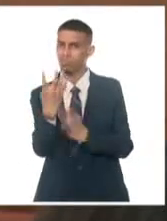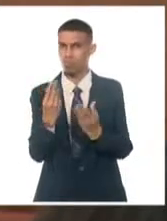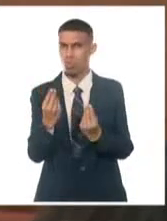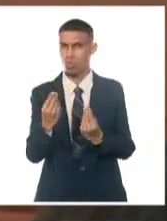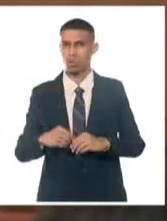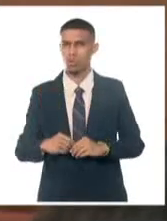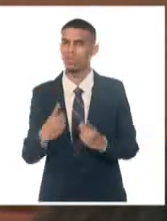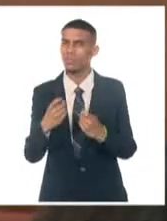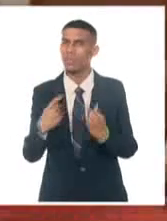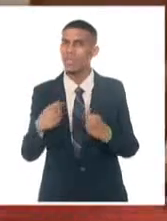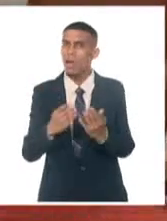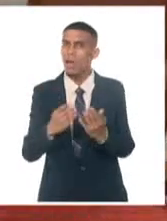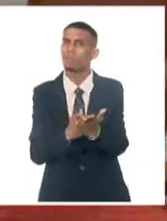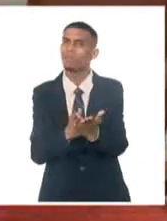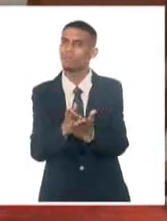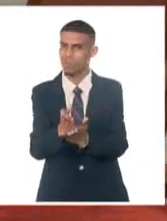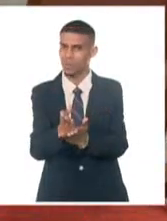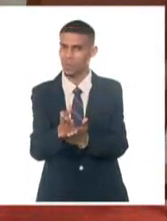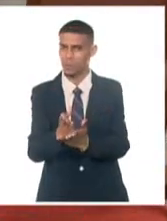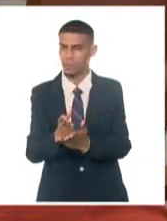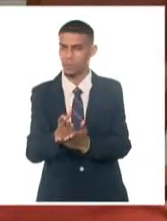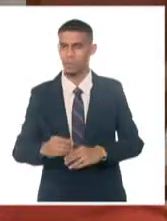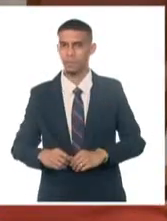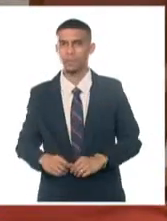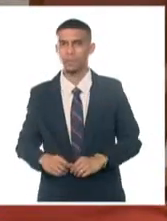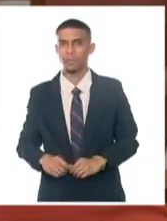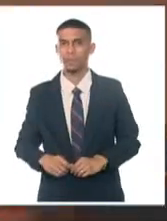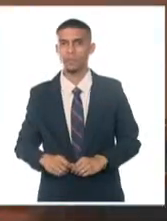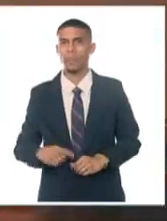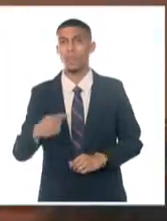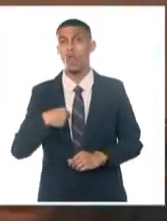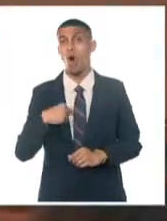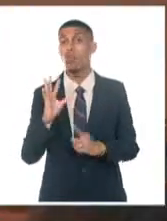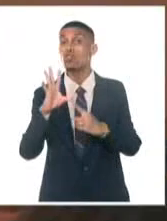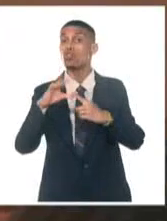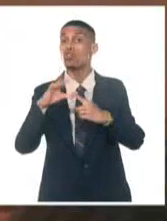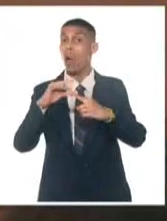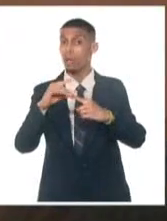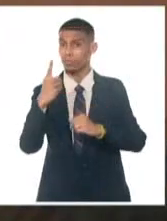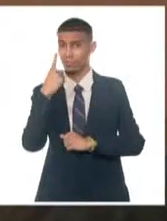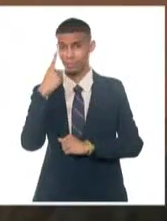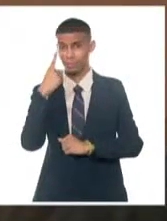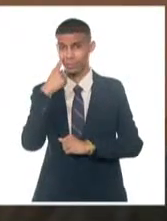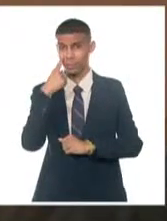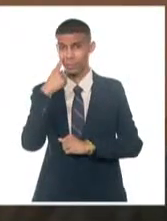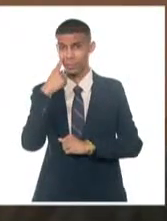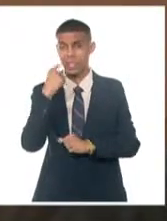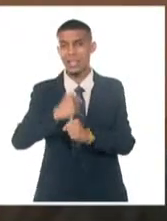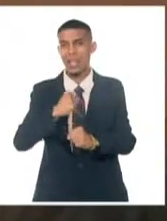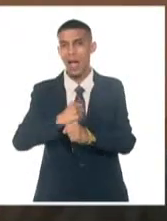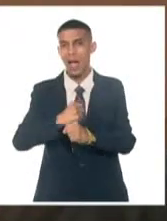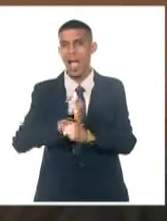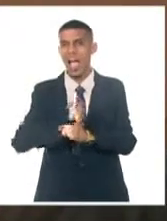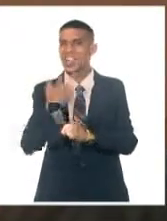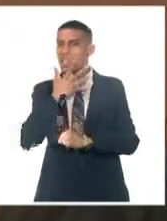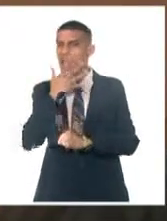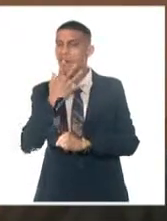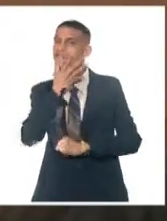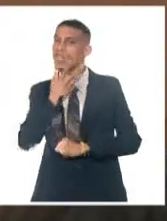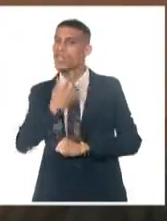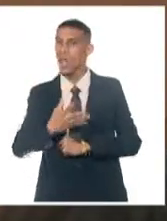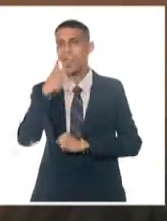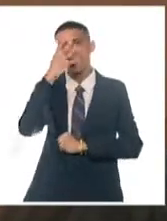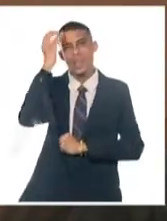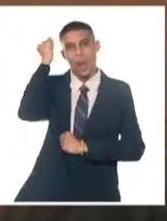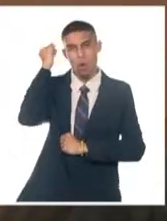en la manera de decir la manera de ser el mensaje y tuve la suerte de conocer y trabajar con Fidelia y Raúl y eso es el premio más grande